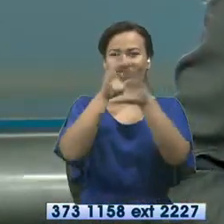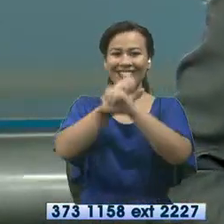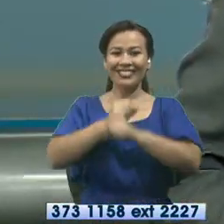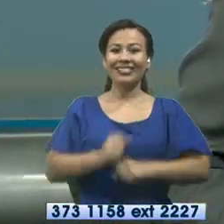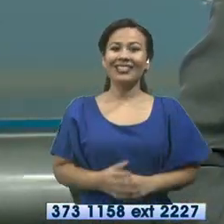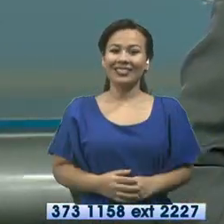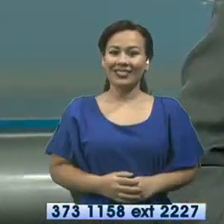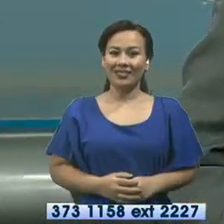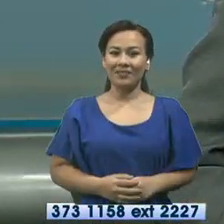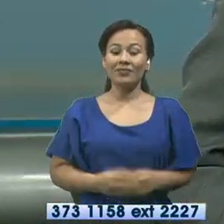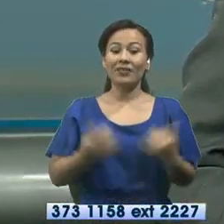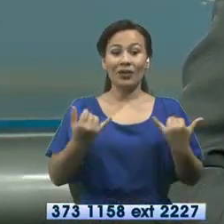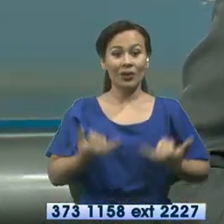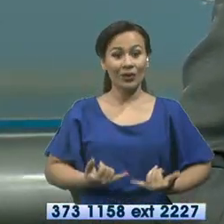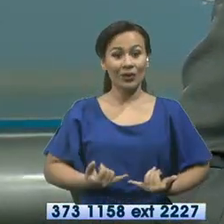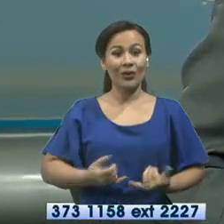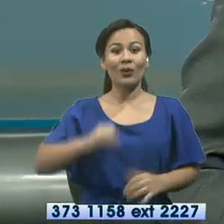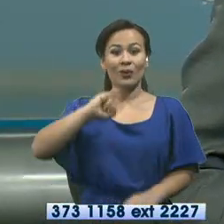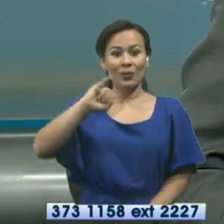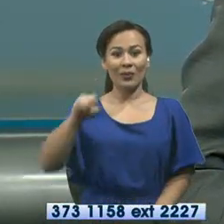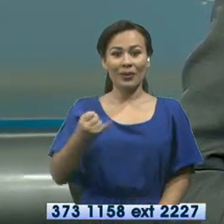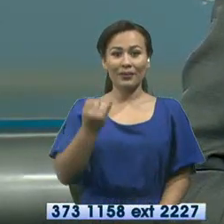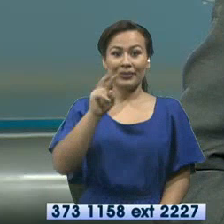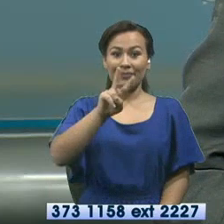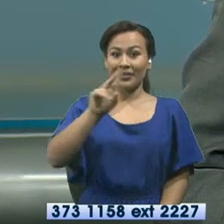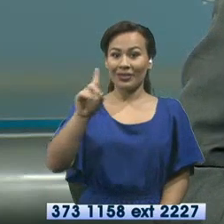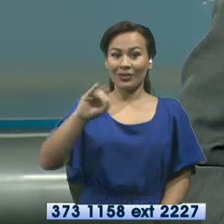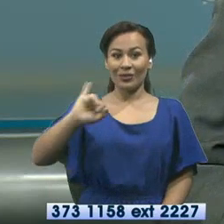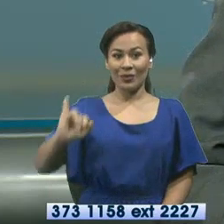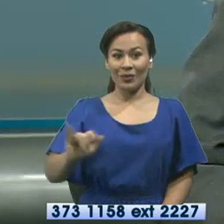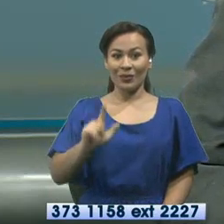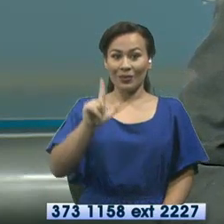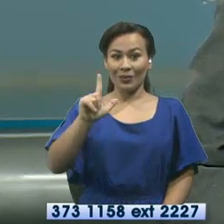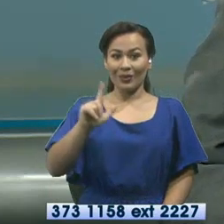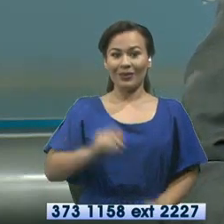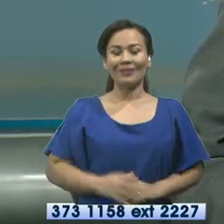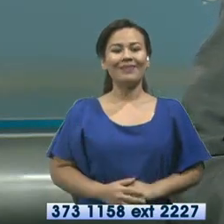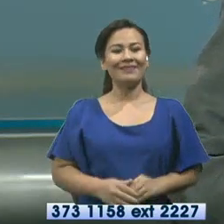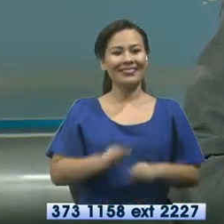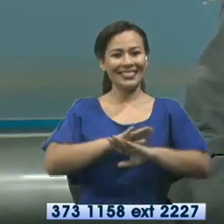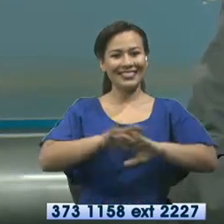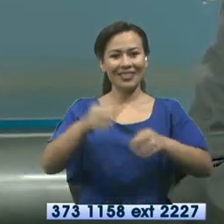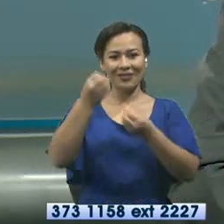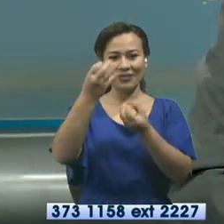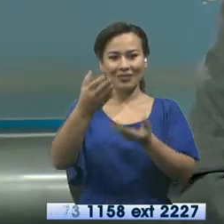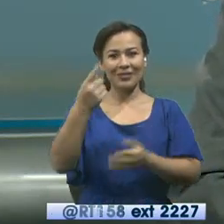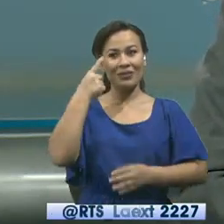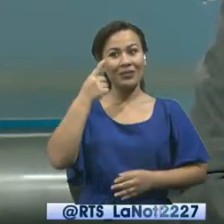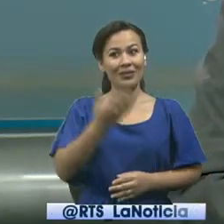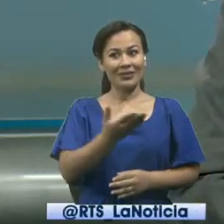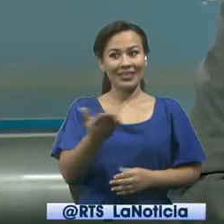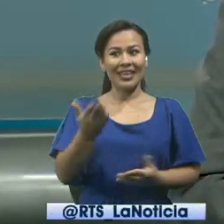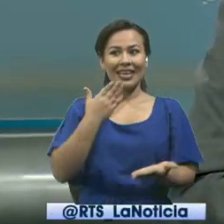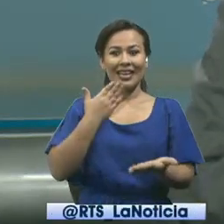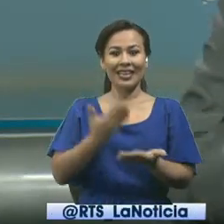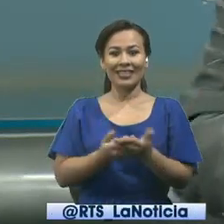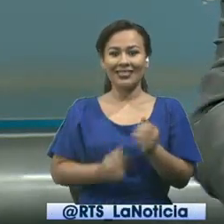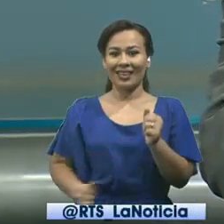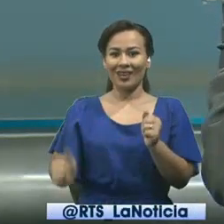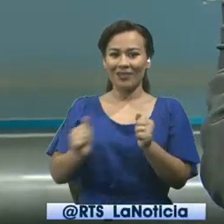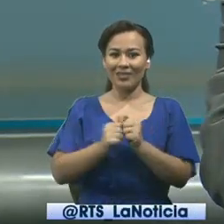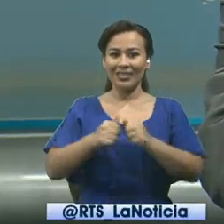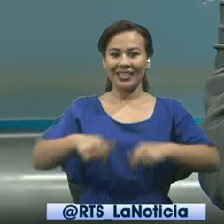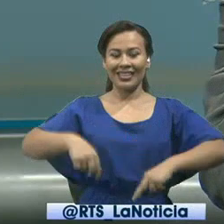Jueves 21 de julio. Listos para darles la información. Gracias por acompañarnos en esta